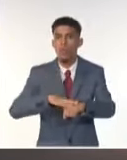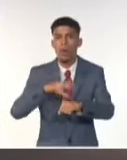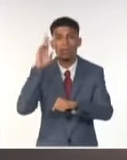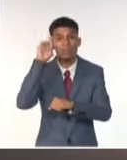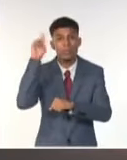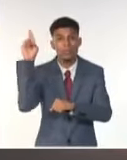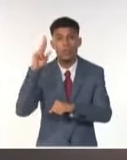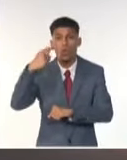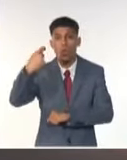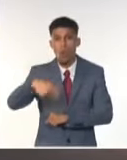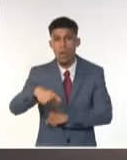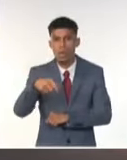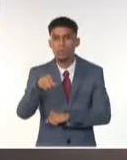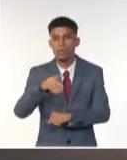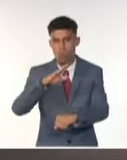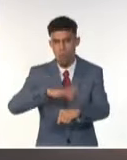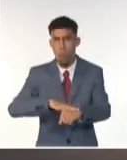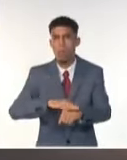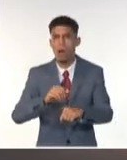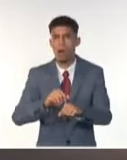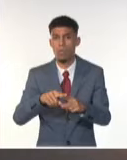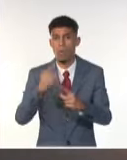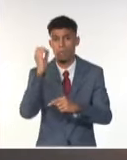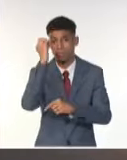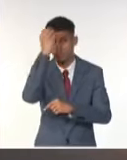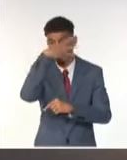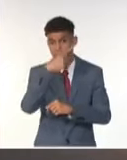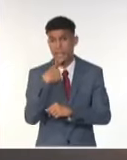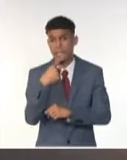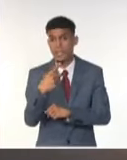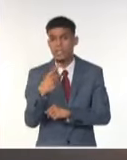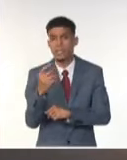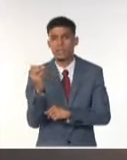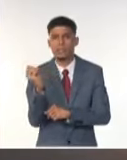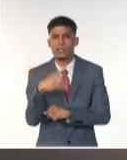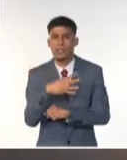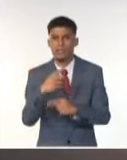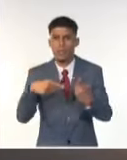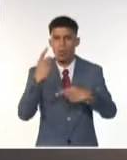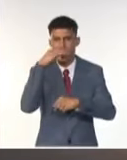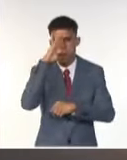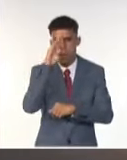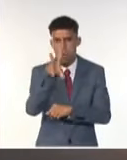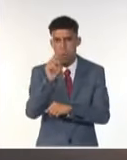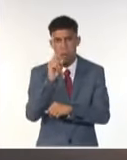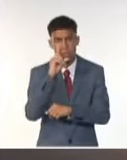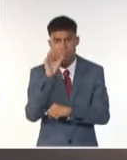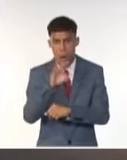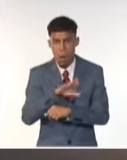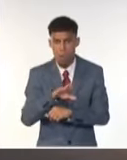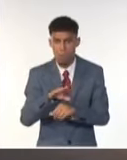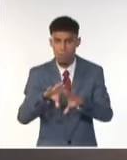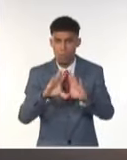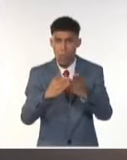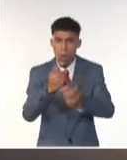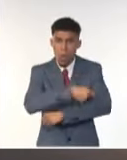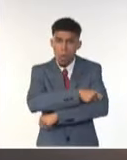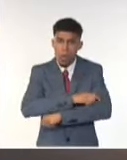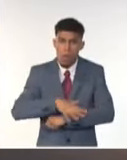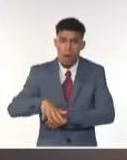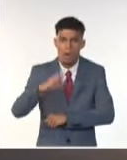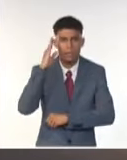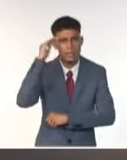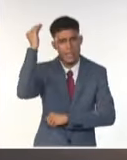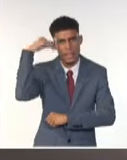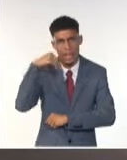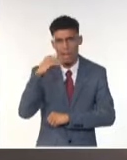juicio. Que el exmandatario ataque a Cuba con mentiras tampoco es nuevo. No sorprende, es parte de la persistente hostilidad